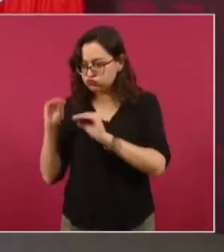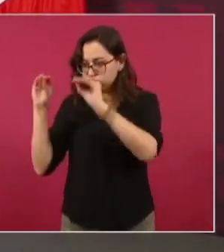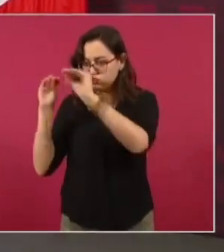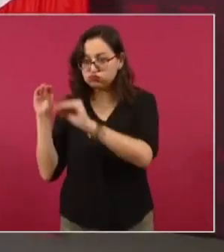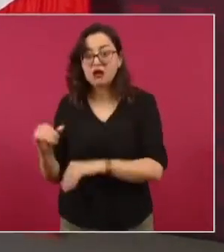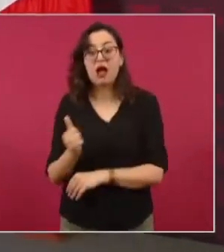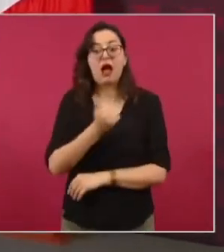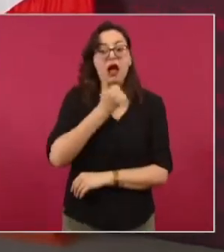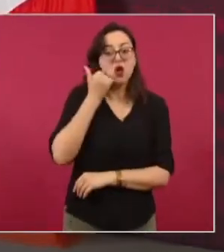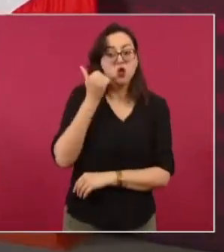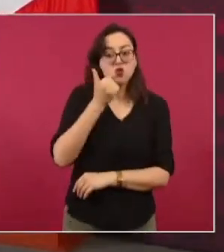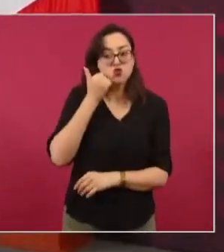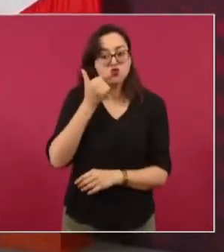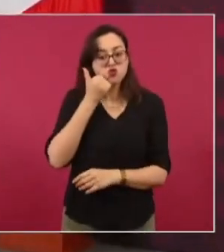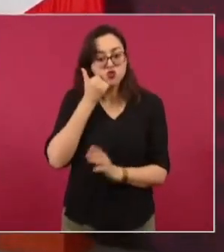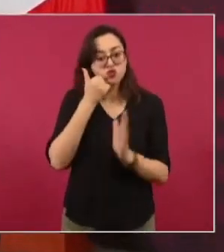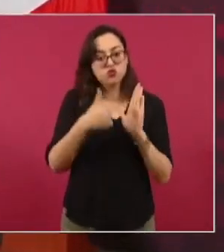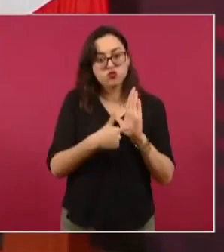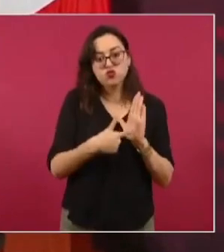todos los días